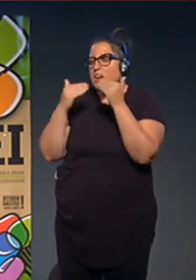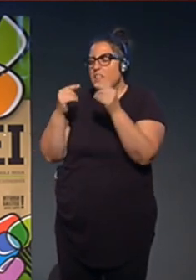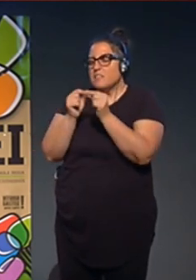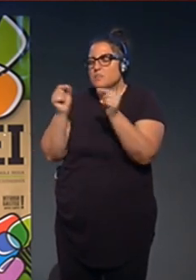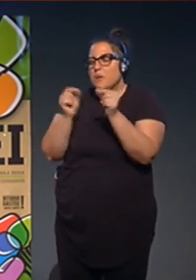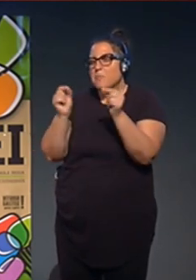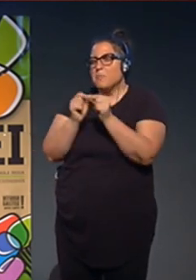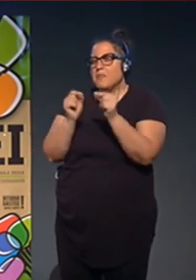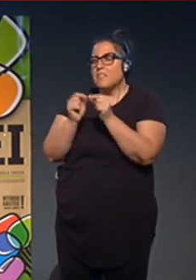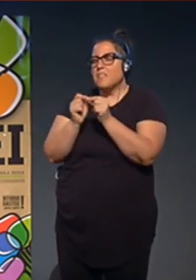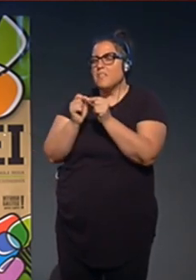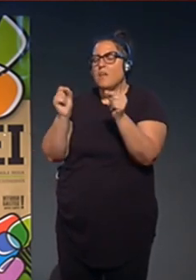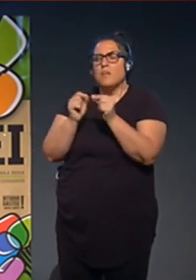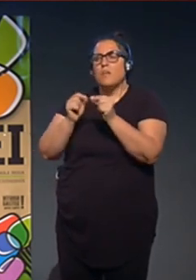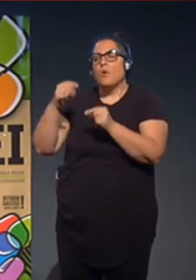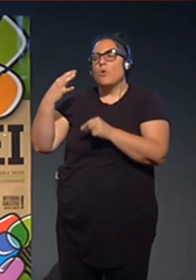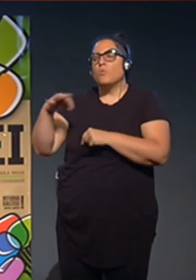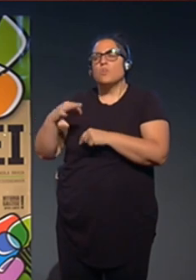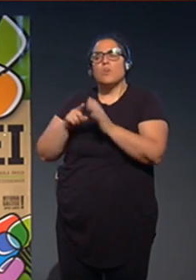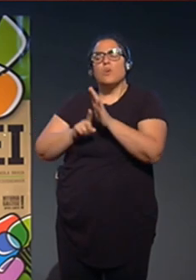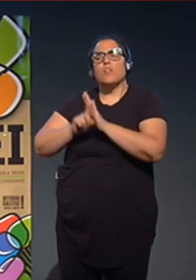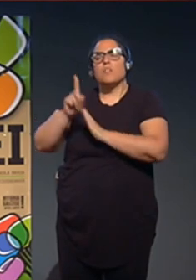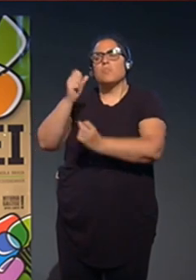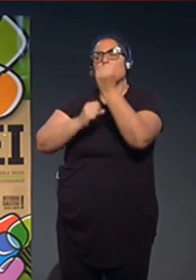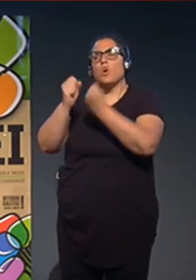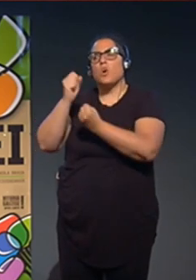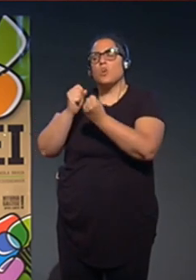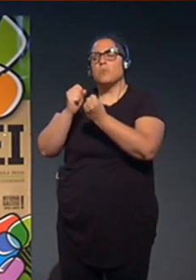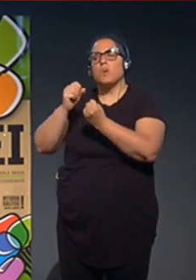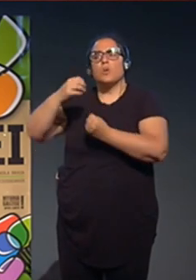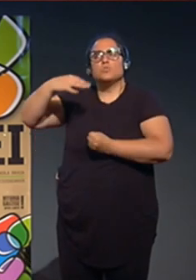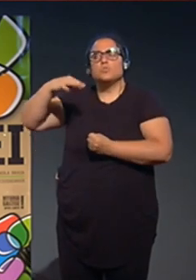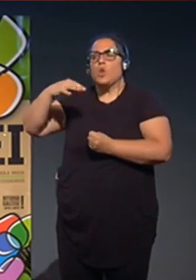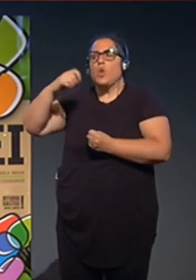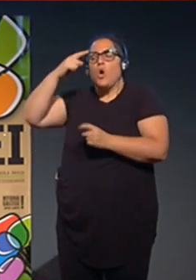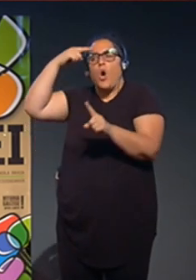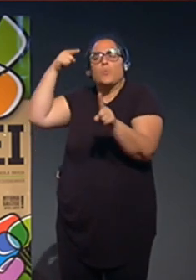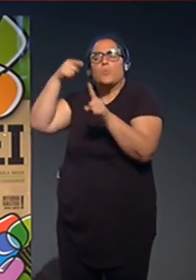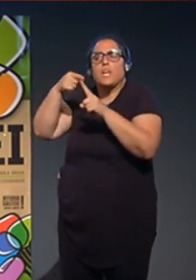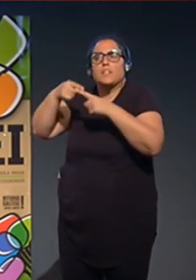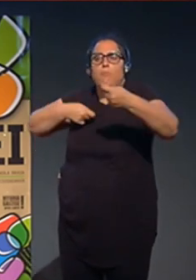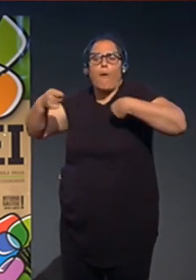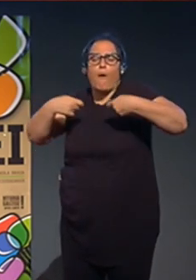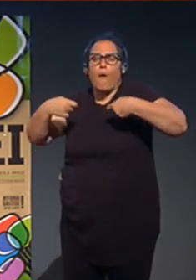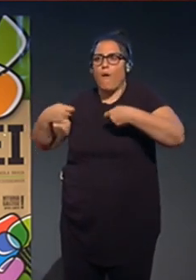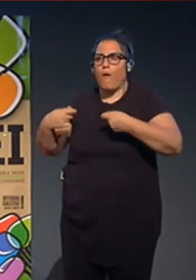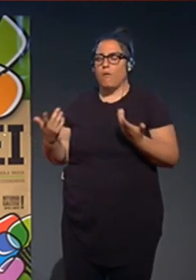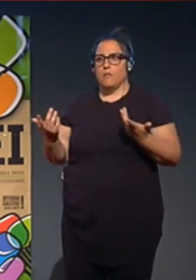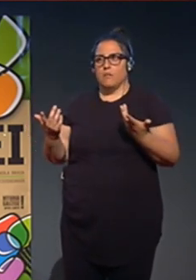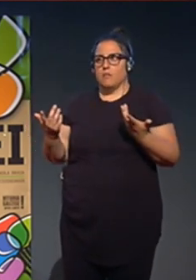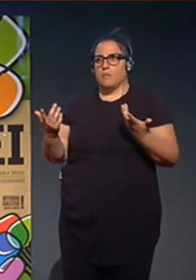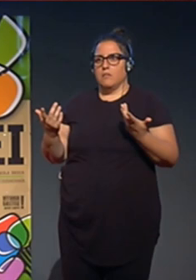medida que lo único que mide es el crecimiento económico y muchas veces puramente mercantilista no tiene ningún sentido era